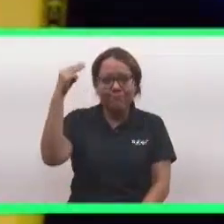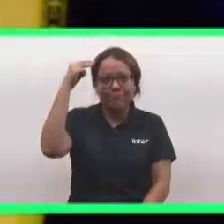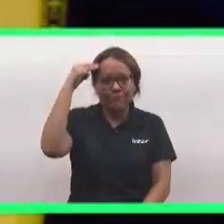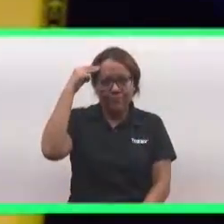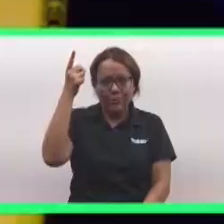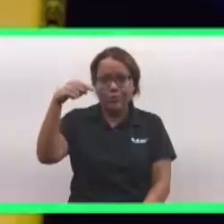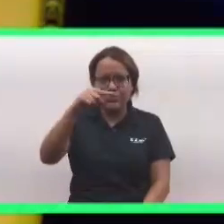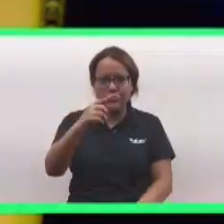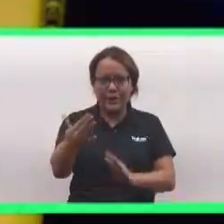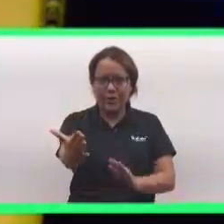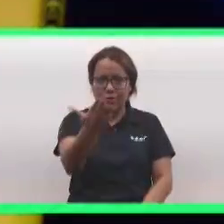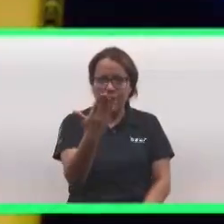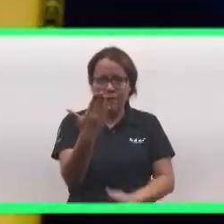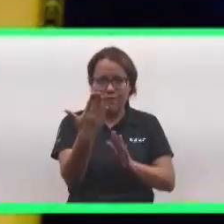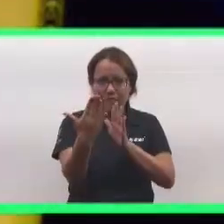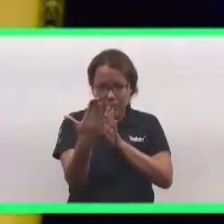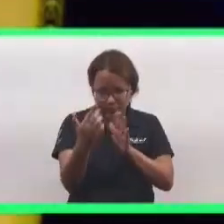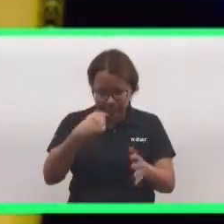Confróntese.